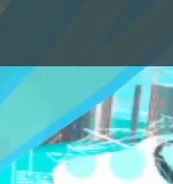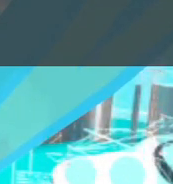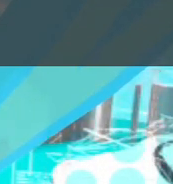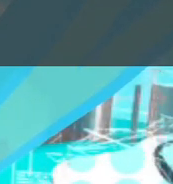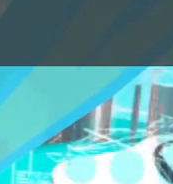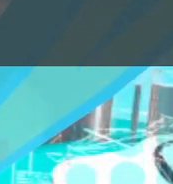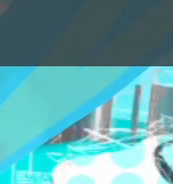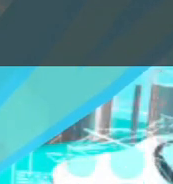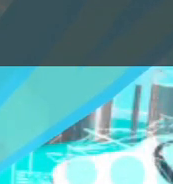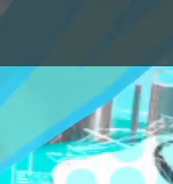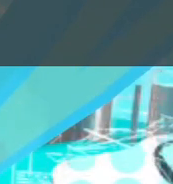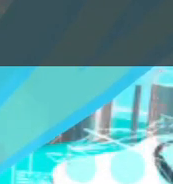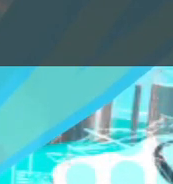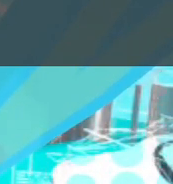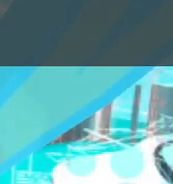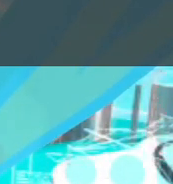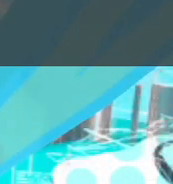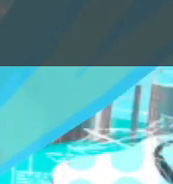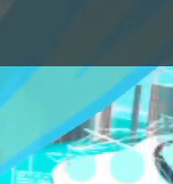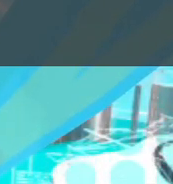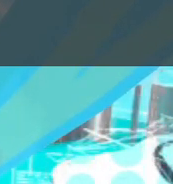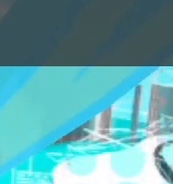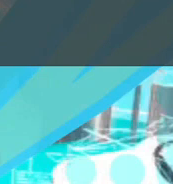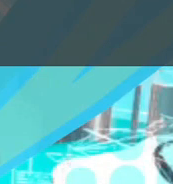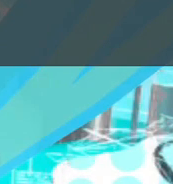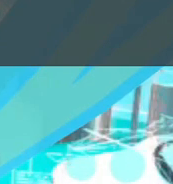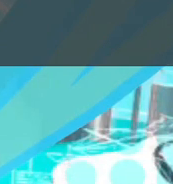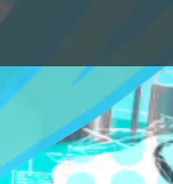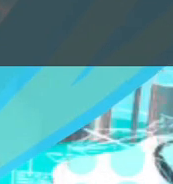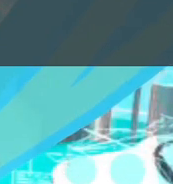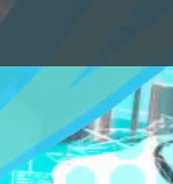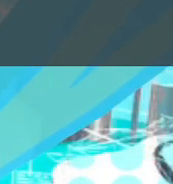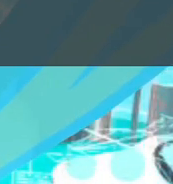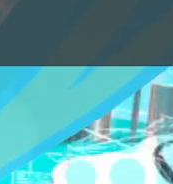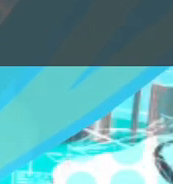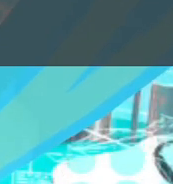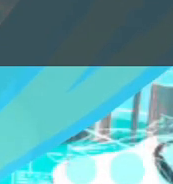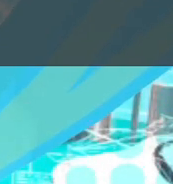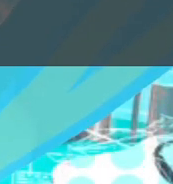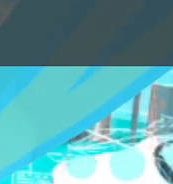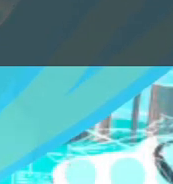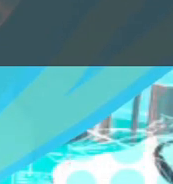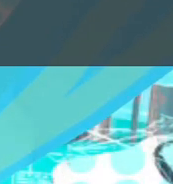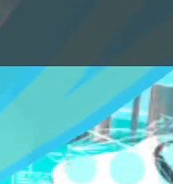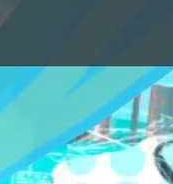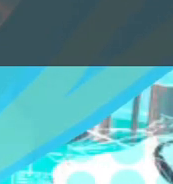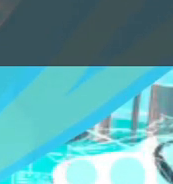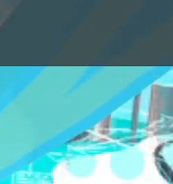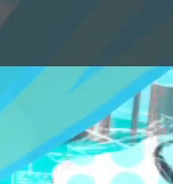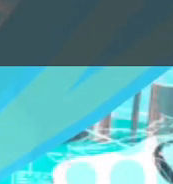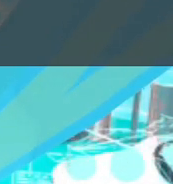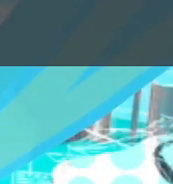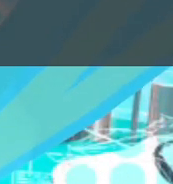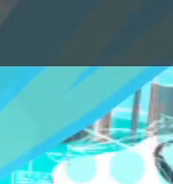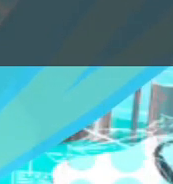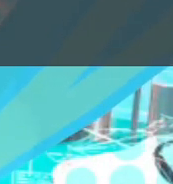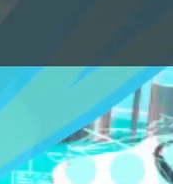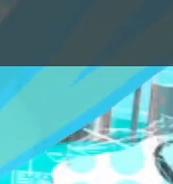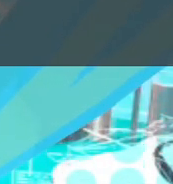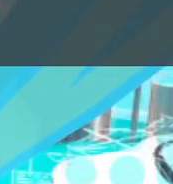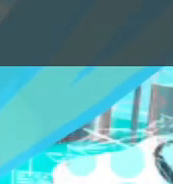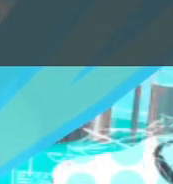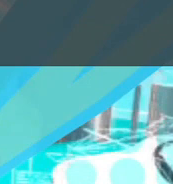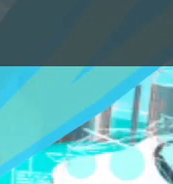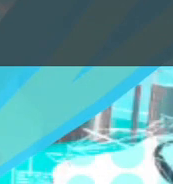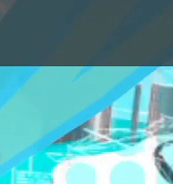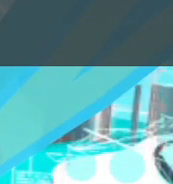han estado haciendo, pero que van a redefinir funciones, puesto que don Rodolfo va a estar ocupado ahora en este vínculo entre Casa